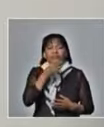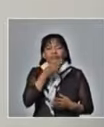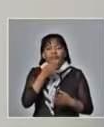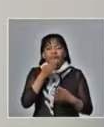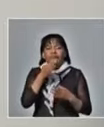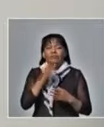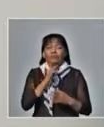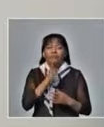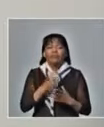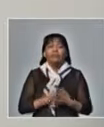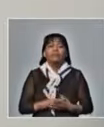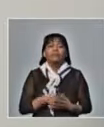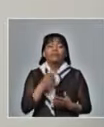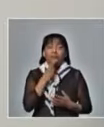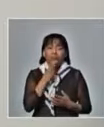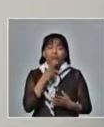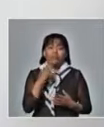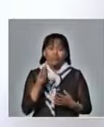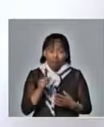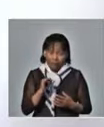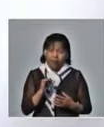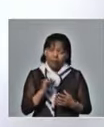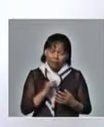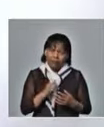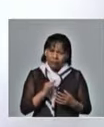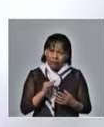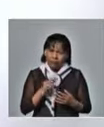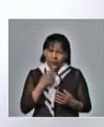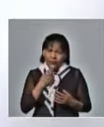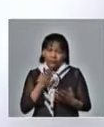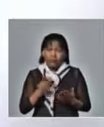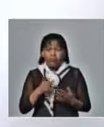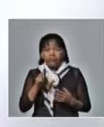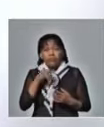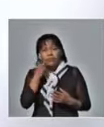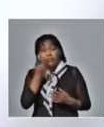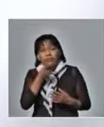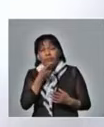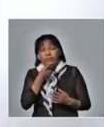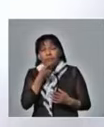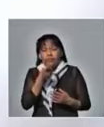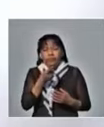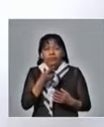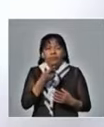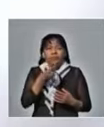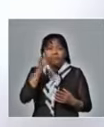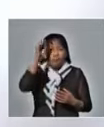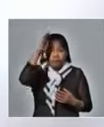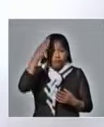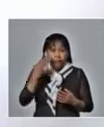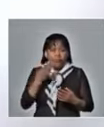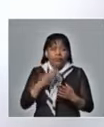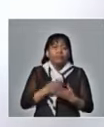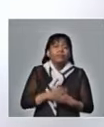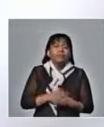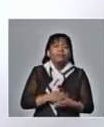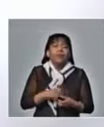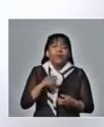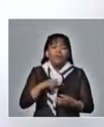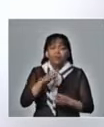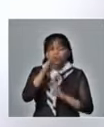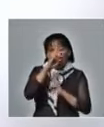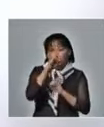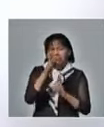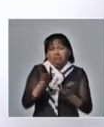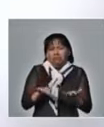réplica. ¿Quiere usar ese minuto? Claro que sí. Yo quiero decirle a la señora Marta Erika Alonso que yo la